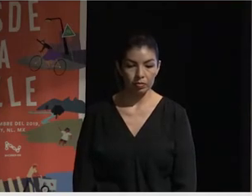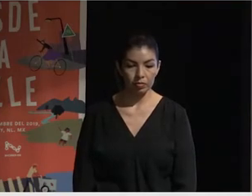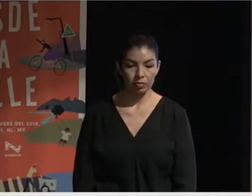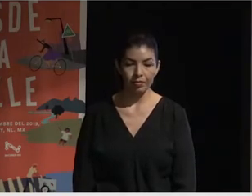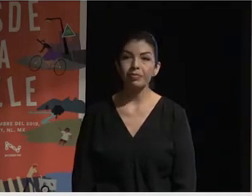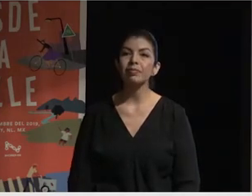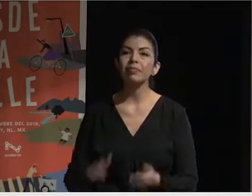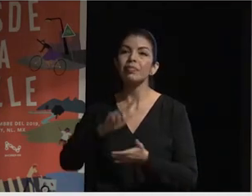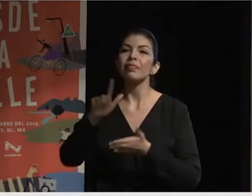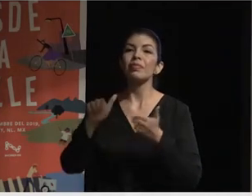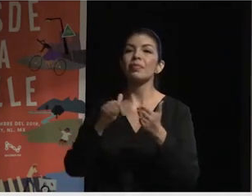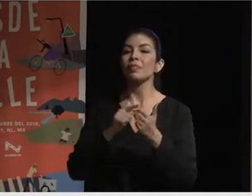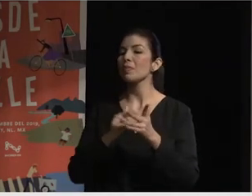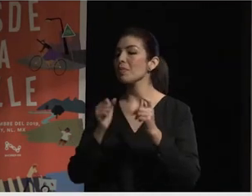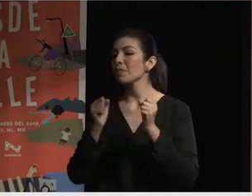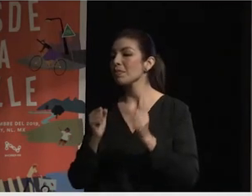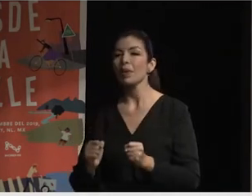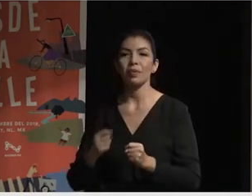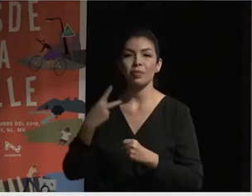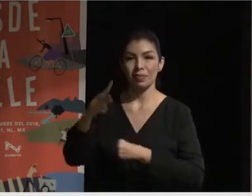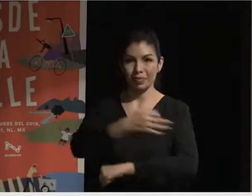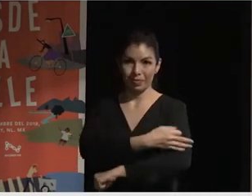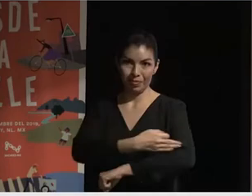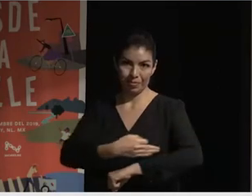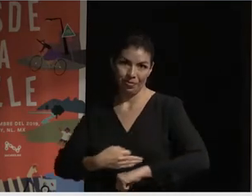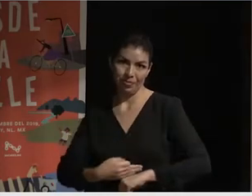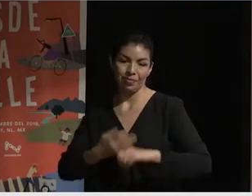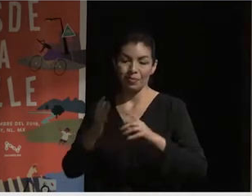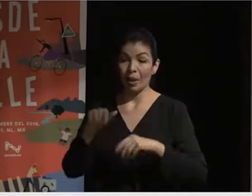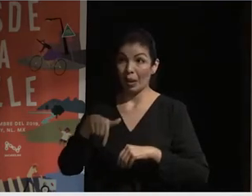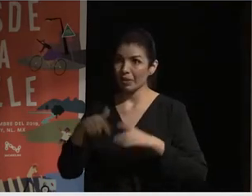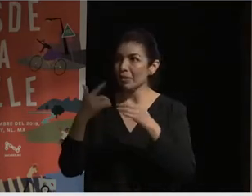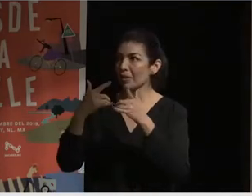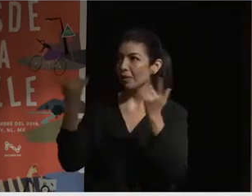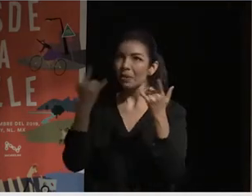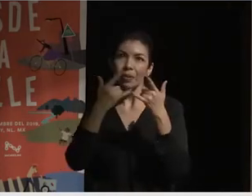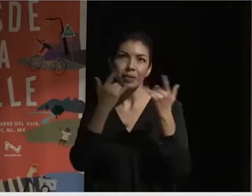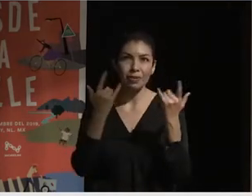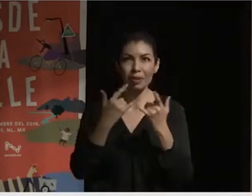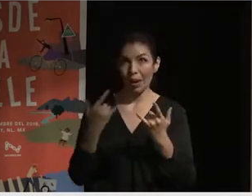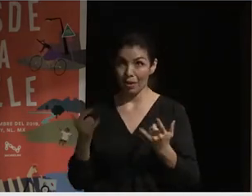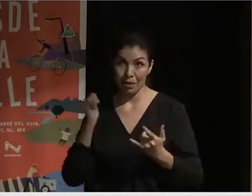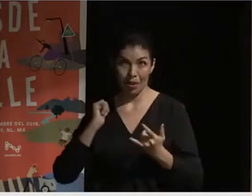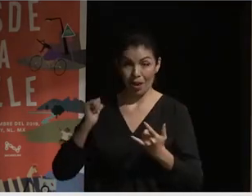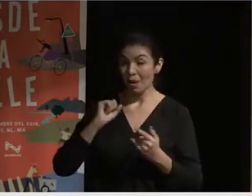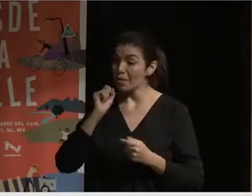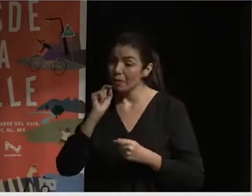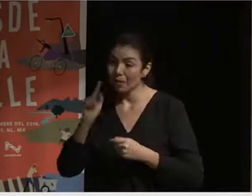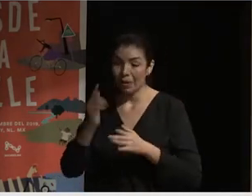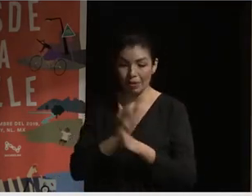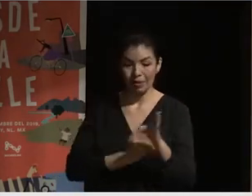Un lugar seguro para las personas que amas, lleno de historia con matices modernos, listos para albergar tus nuevas